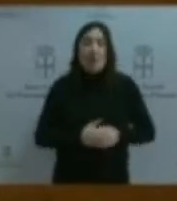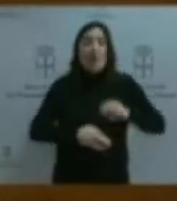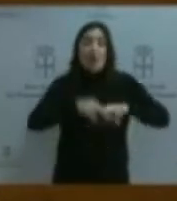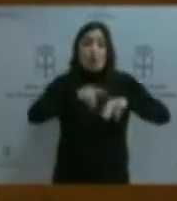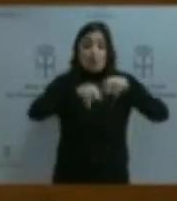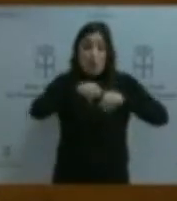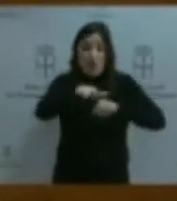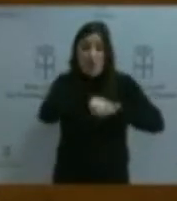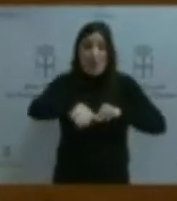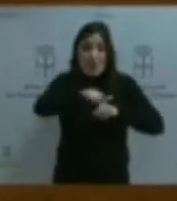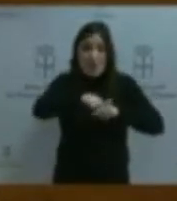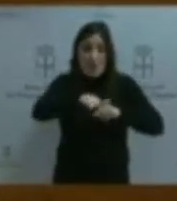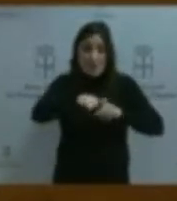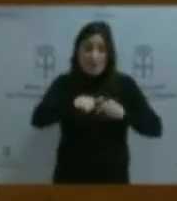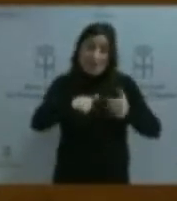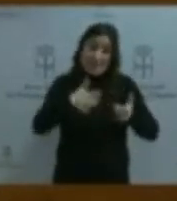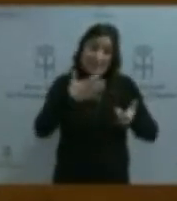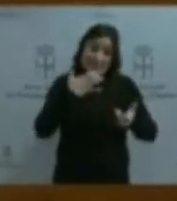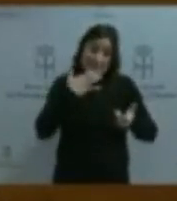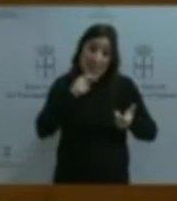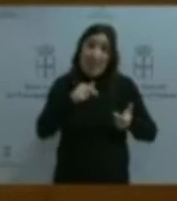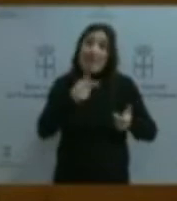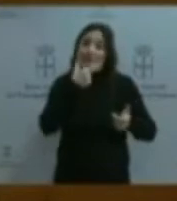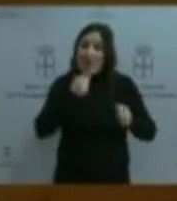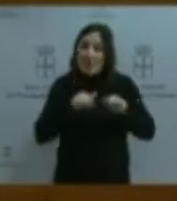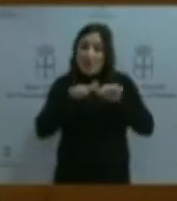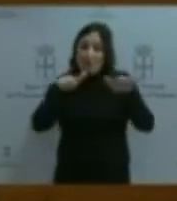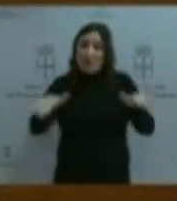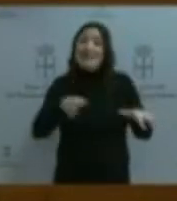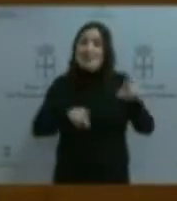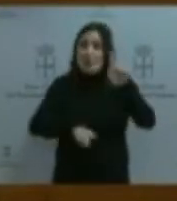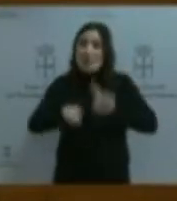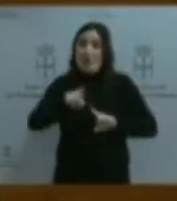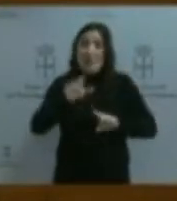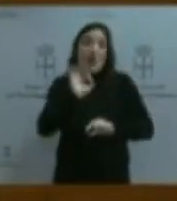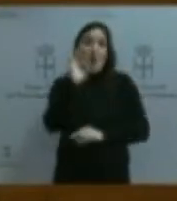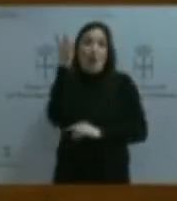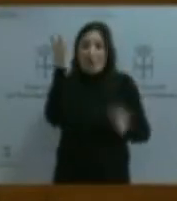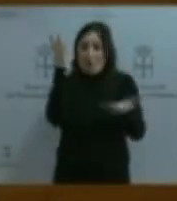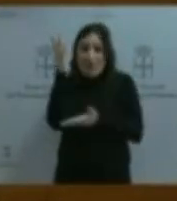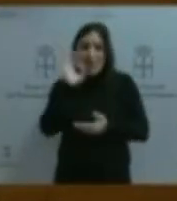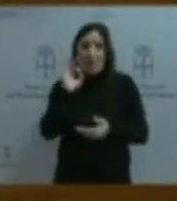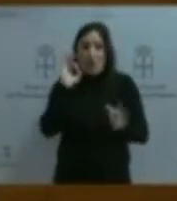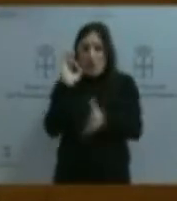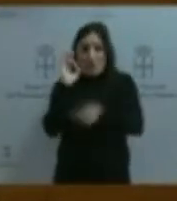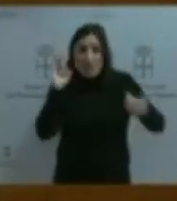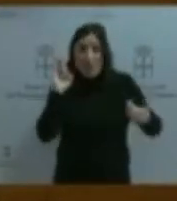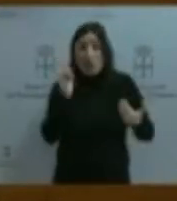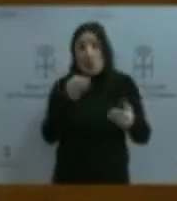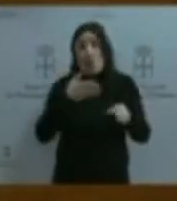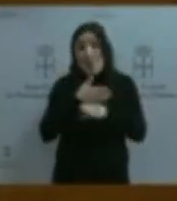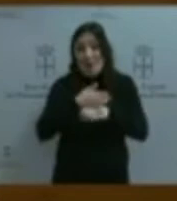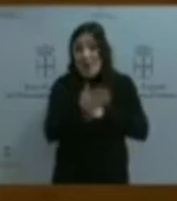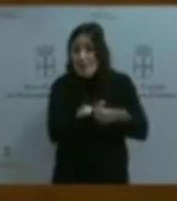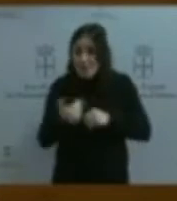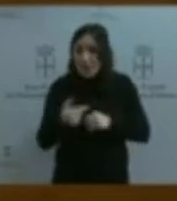un problema para el buen desarrollo de los ríos. Cortar árboles o extraer troncos y material leñoso no va a terminar con las inundaciones. Precisamente